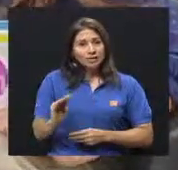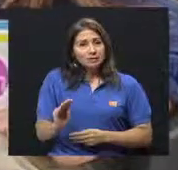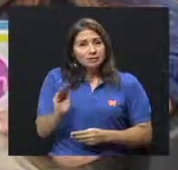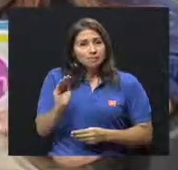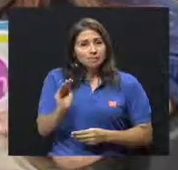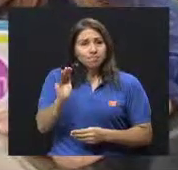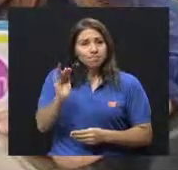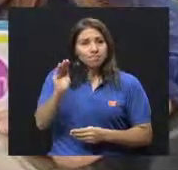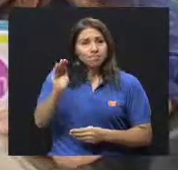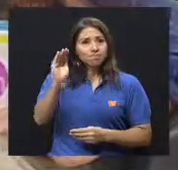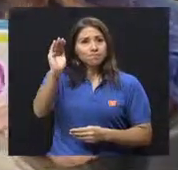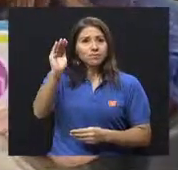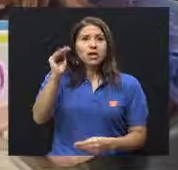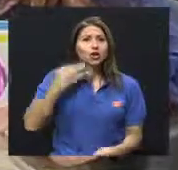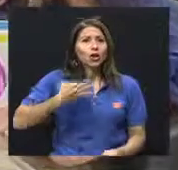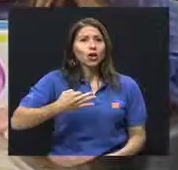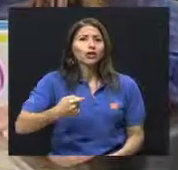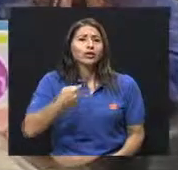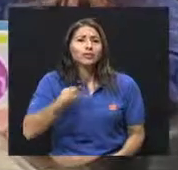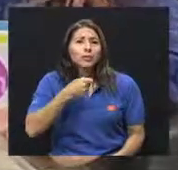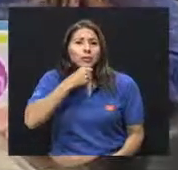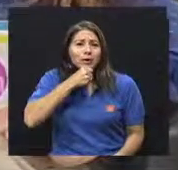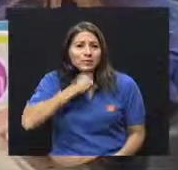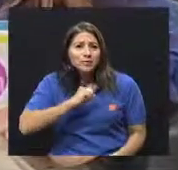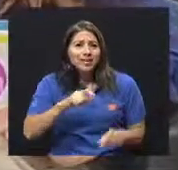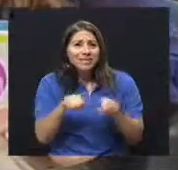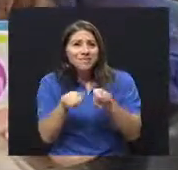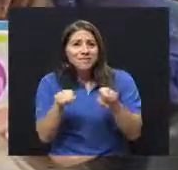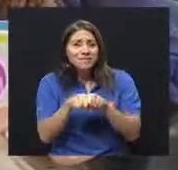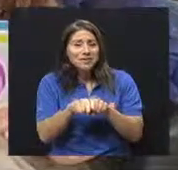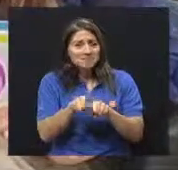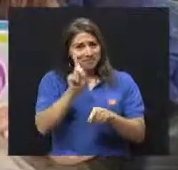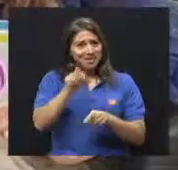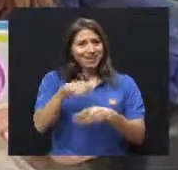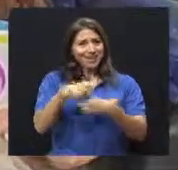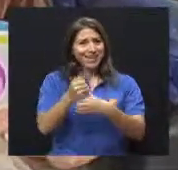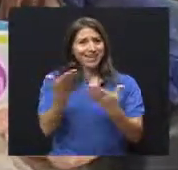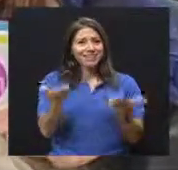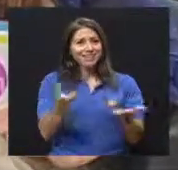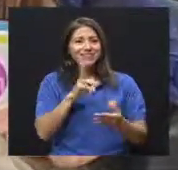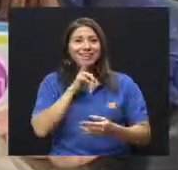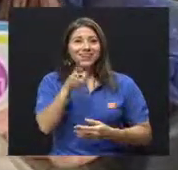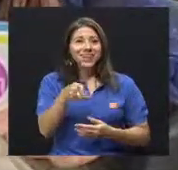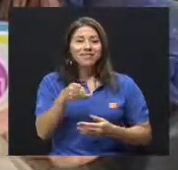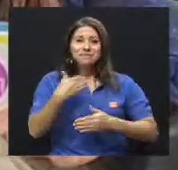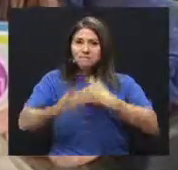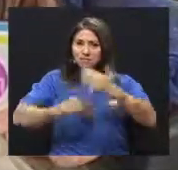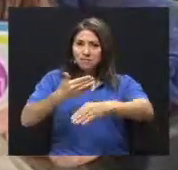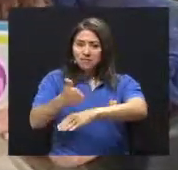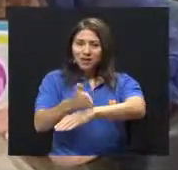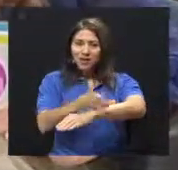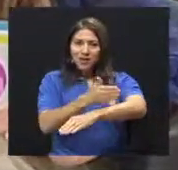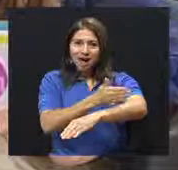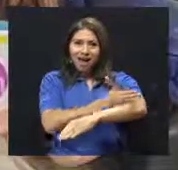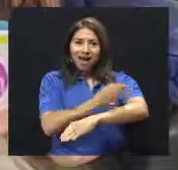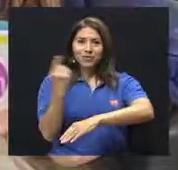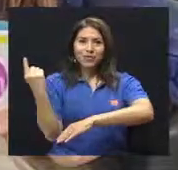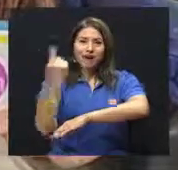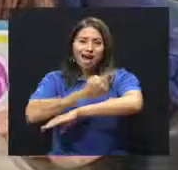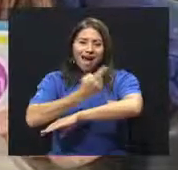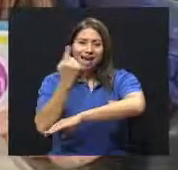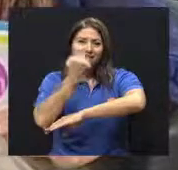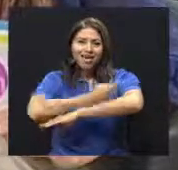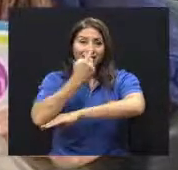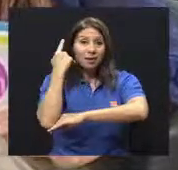los días, van creciendo y todos los días yo me voy haciendo viejita también. De eso se trata, ¿verdad? De ir mejorando